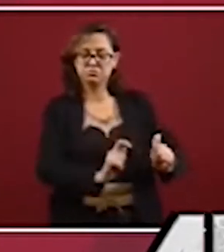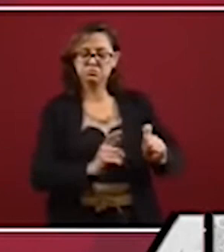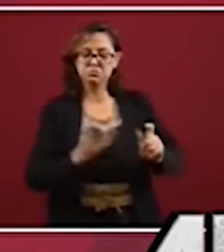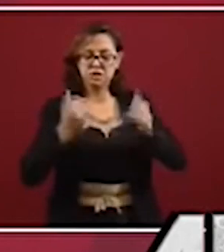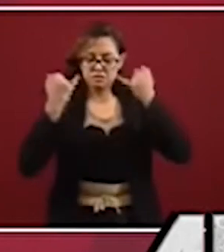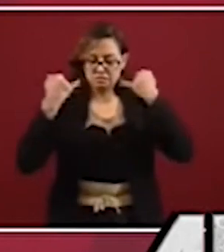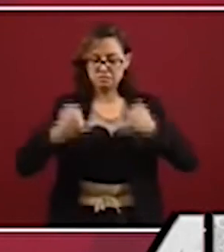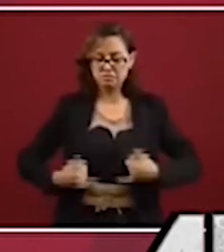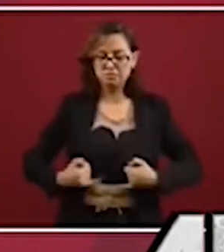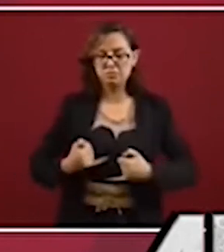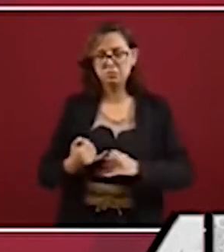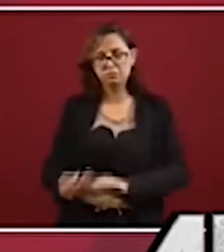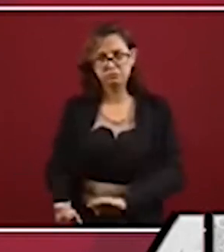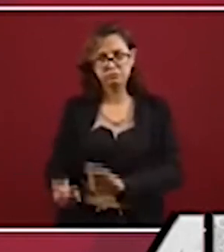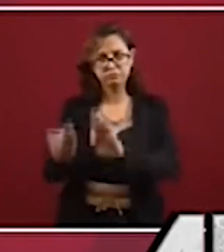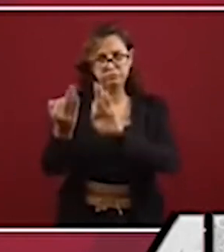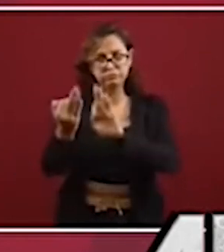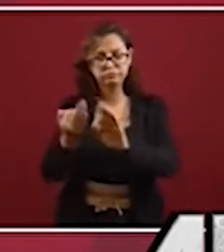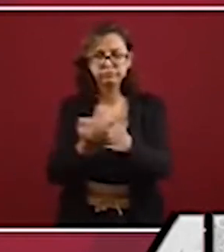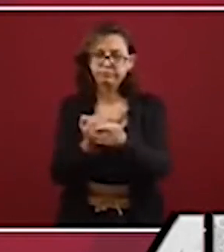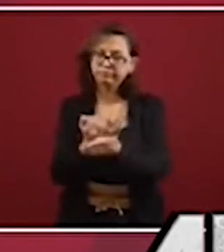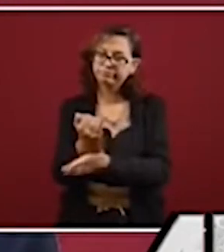resuelva, y